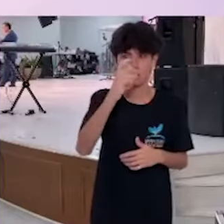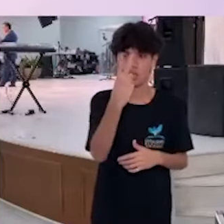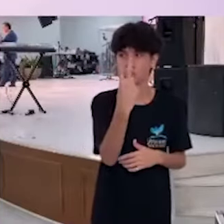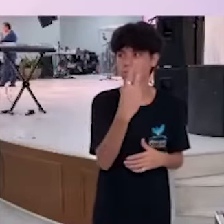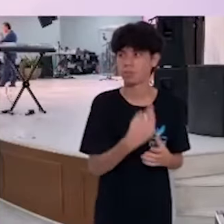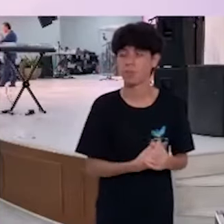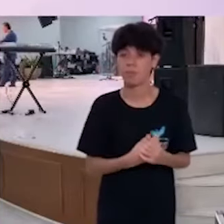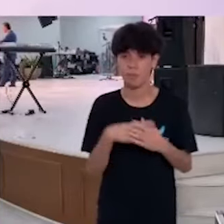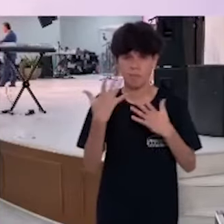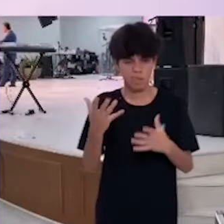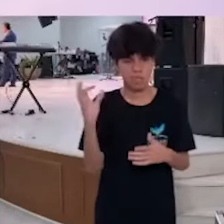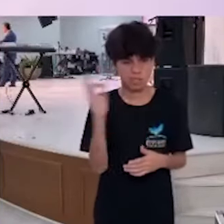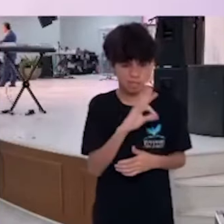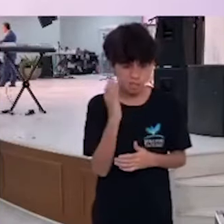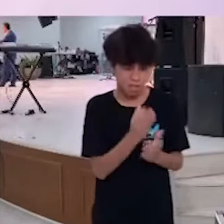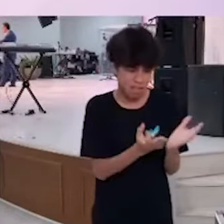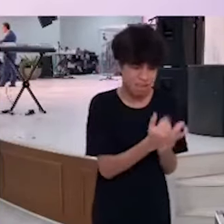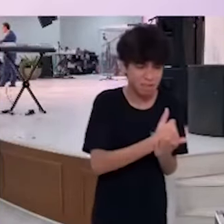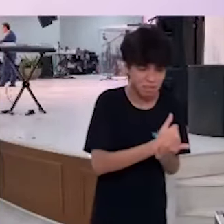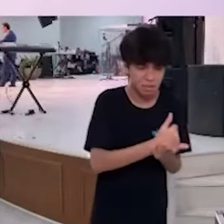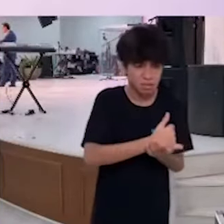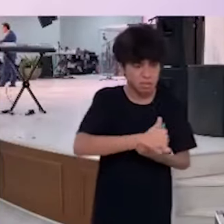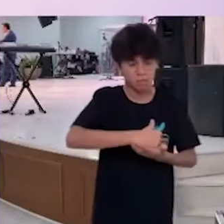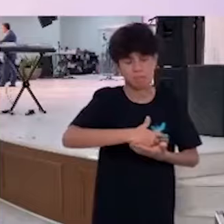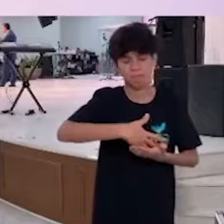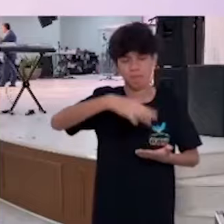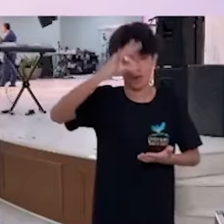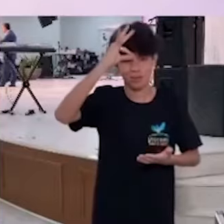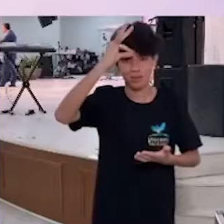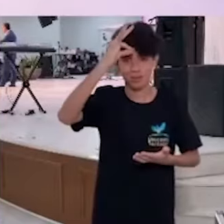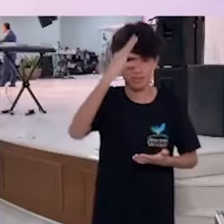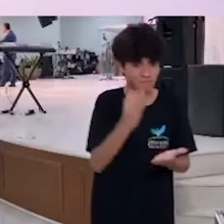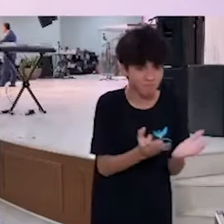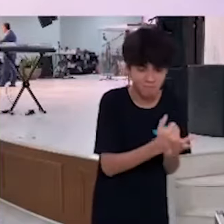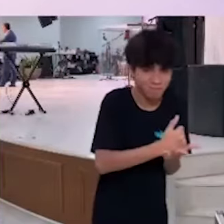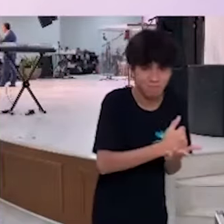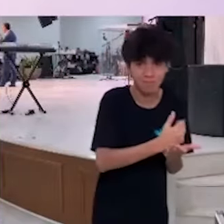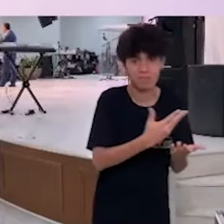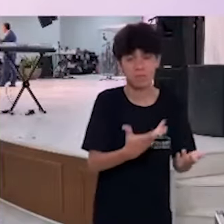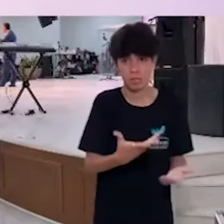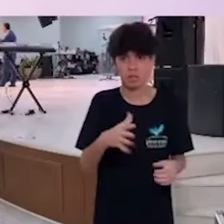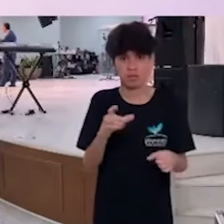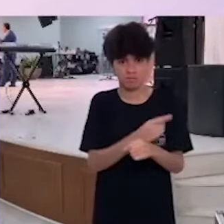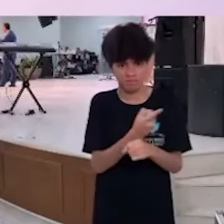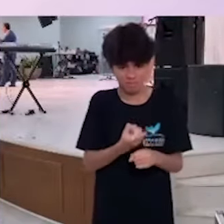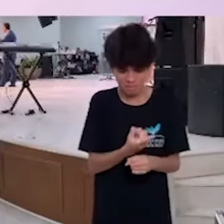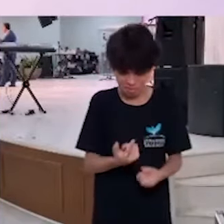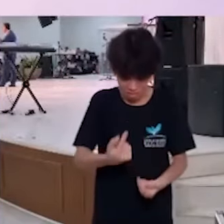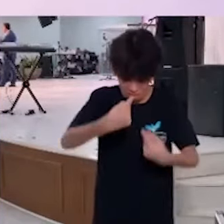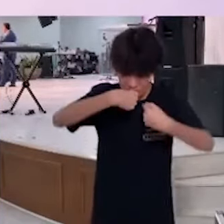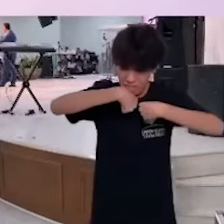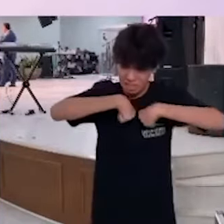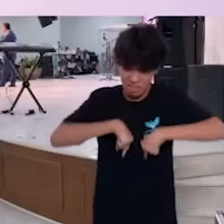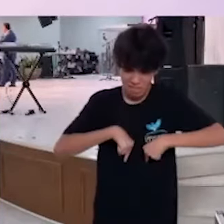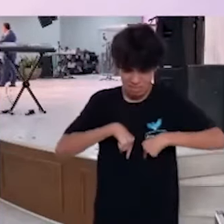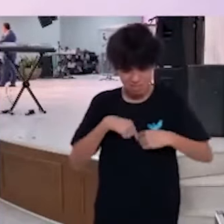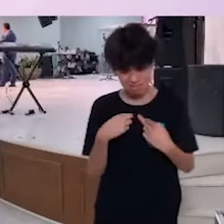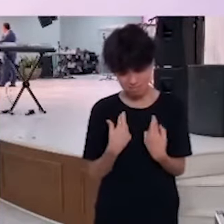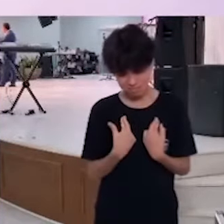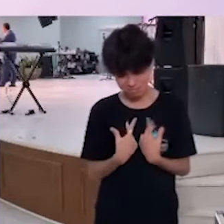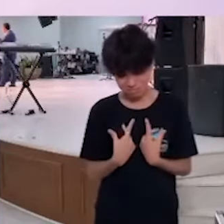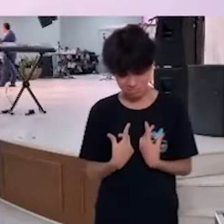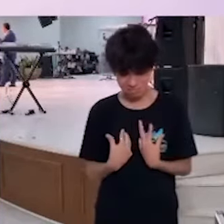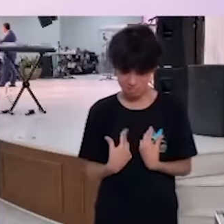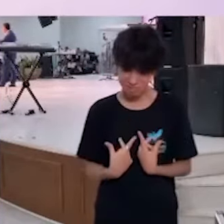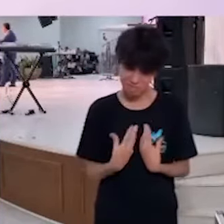falto de entendimiento. Corrompe su alma el que tal hace, y le van a